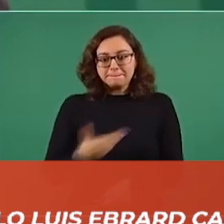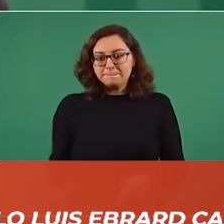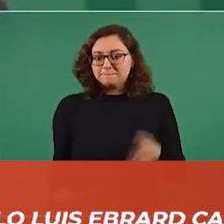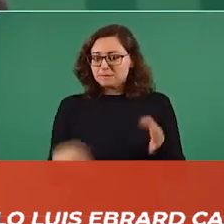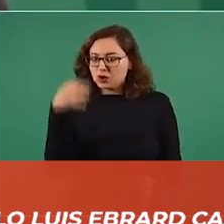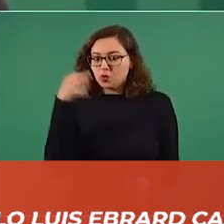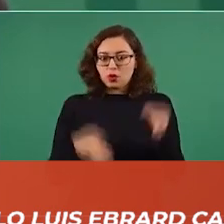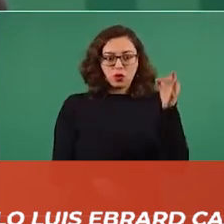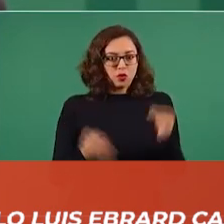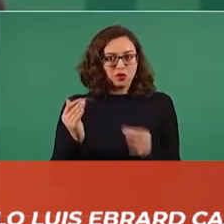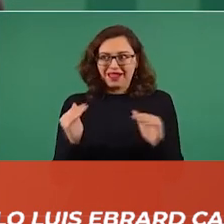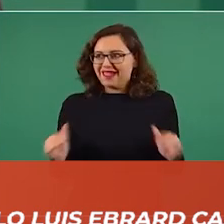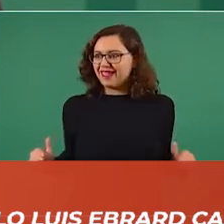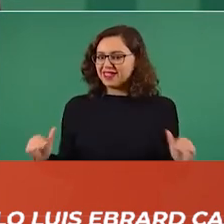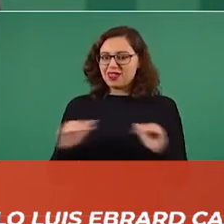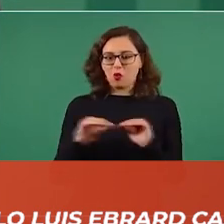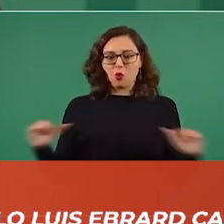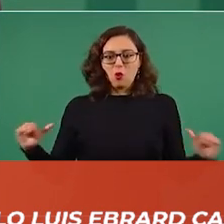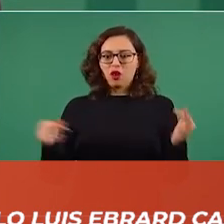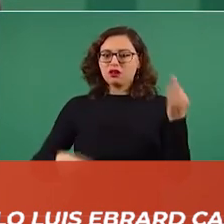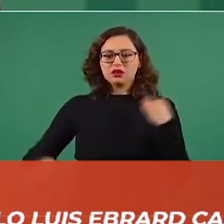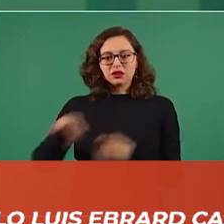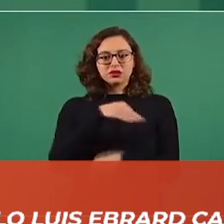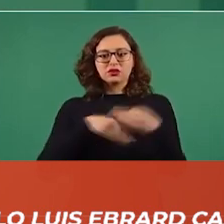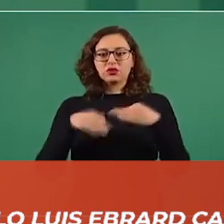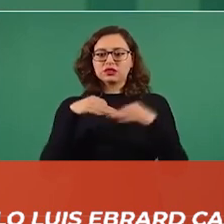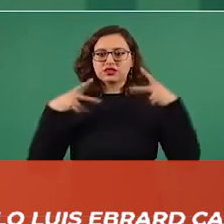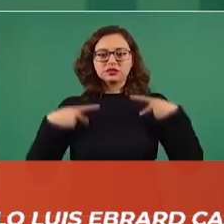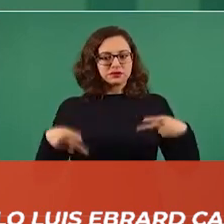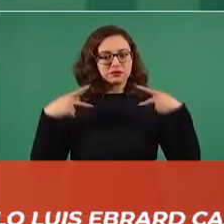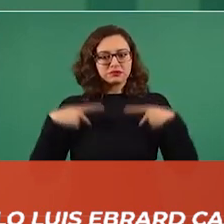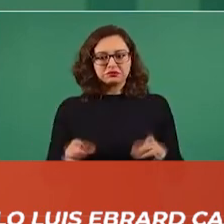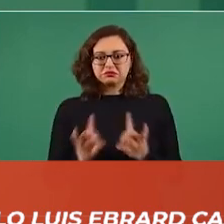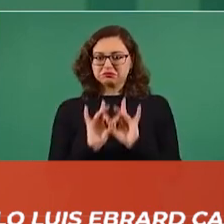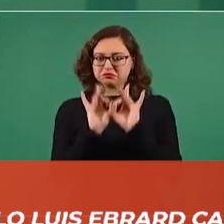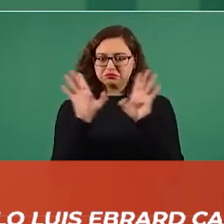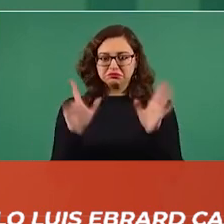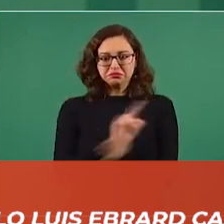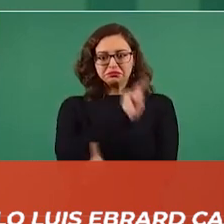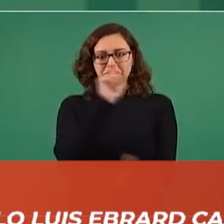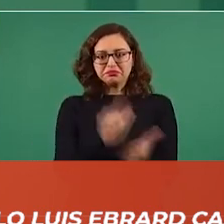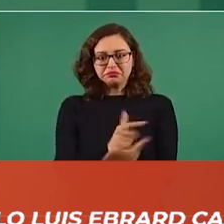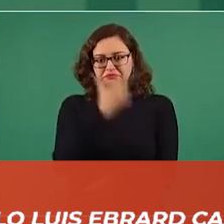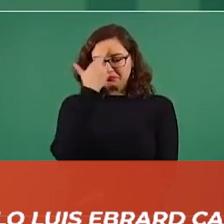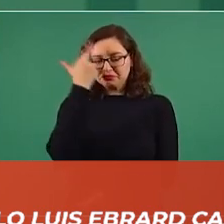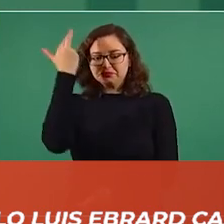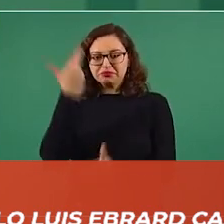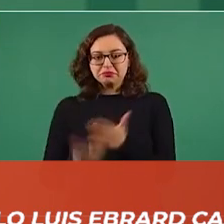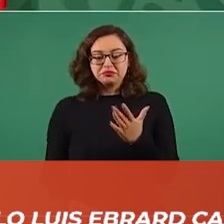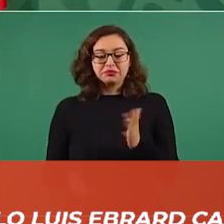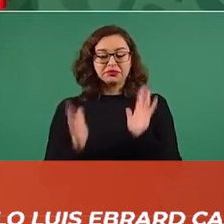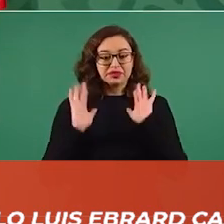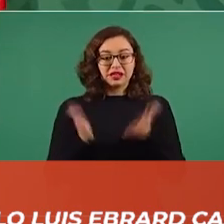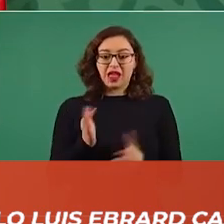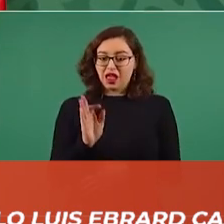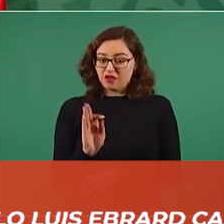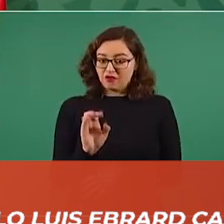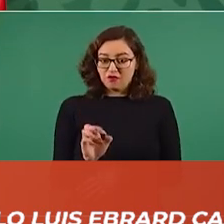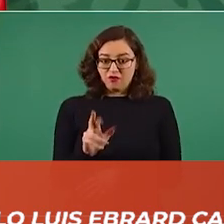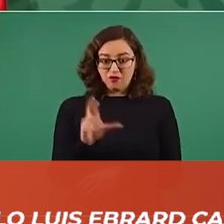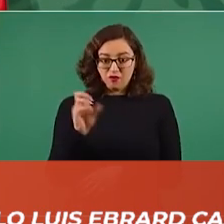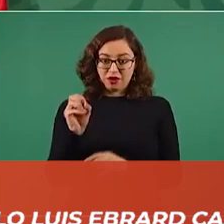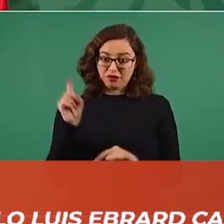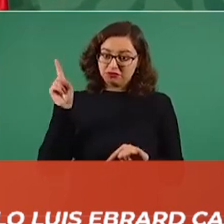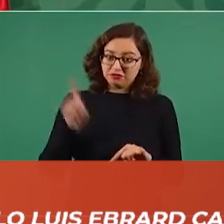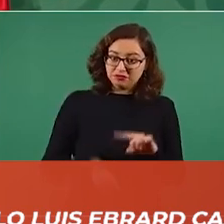juzgado igual que cualquier ciudadano, por cualquier delito. Se acaban los fueros en el